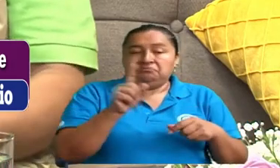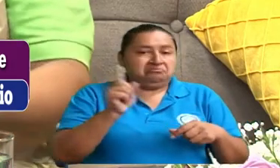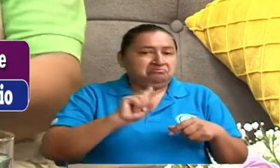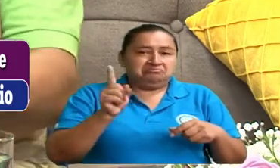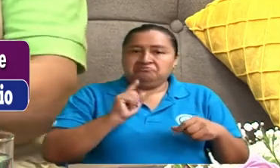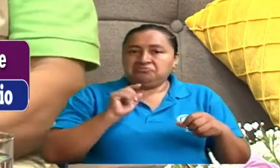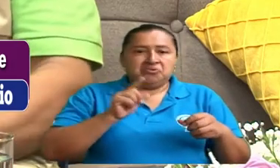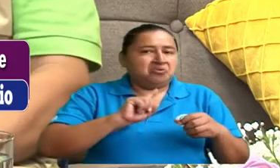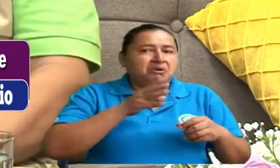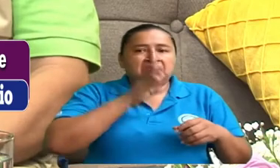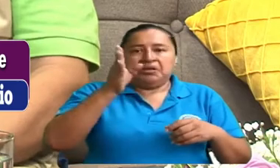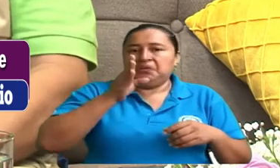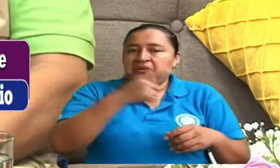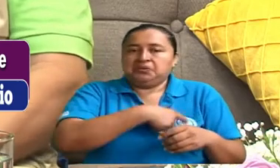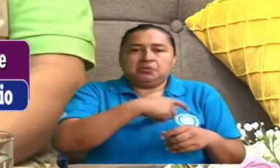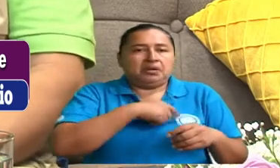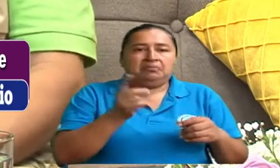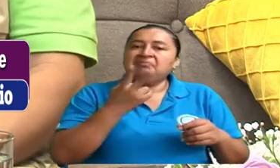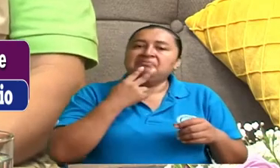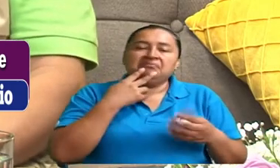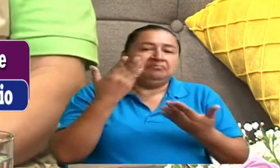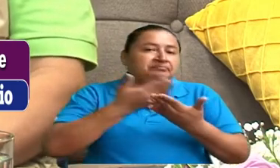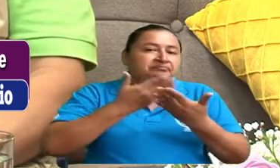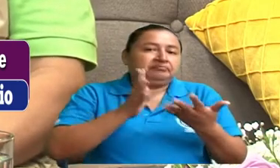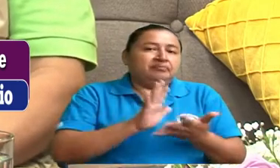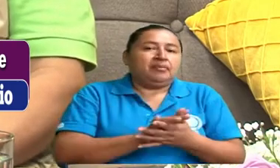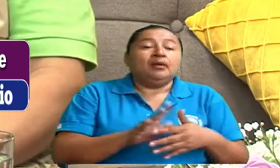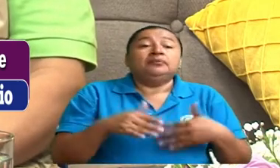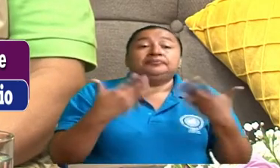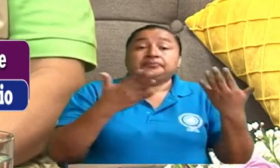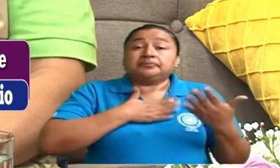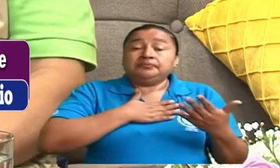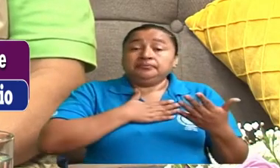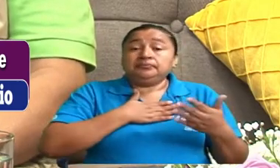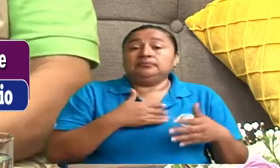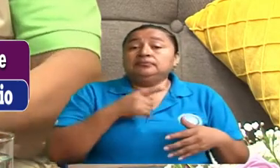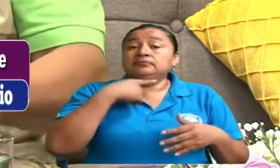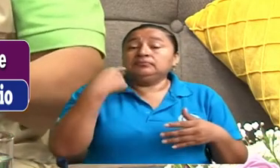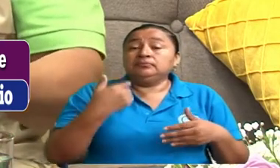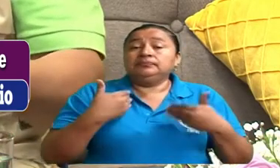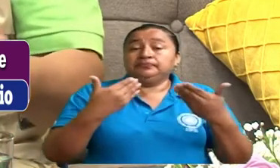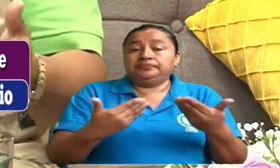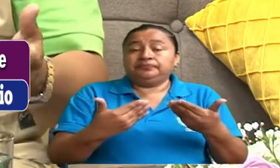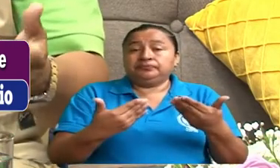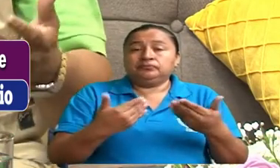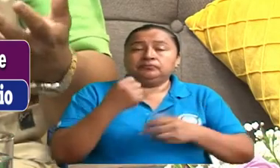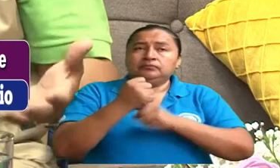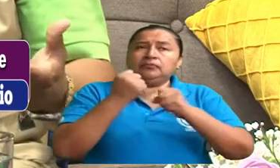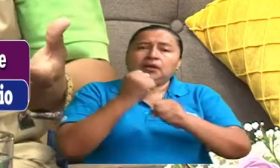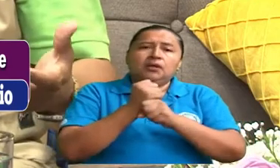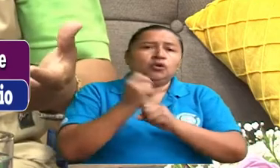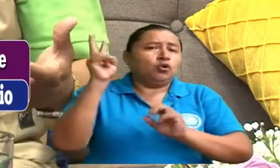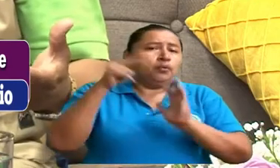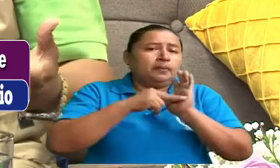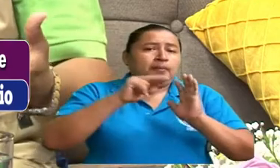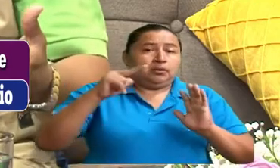también de estudiar, pues. Entonces, para mí, ¿verdad?, en el año 2008,